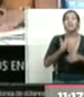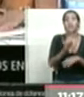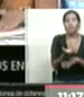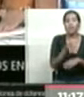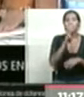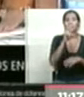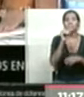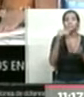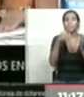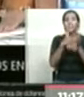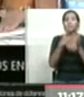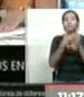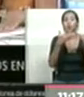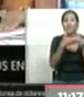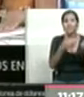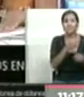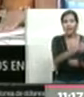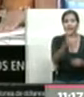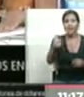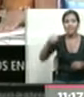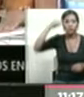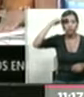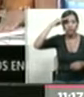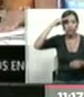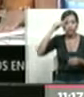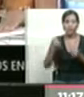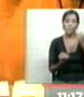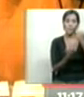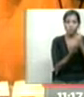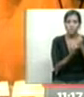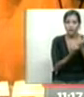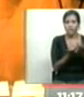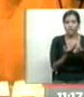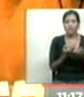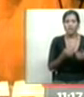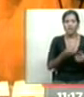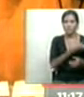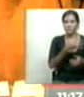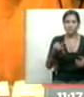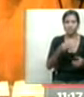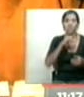cada soldado que pasara al lado correcto de la historia.